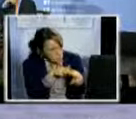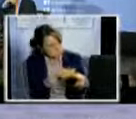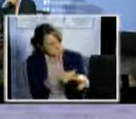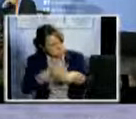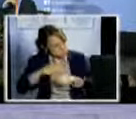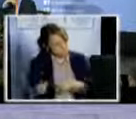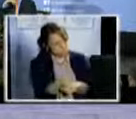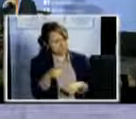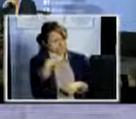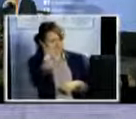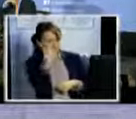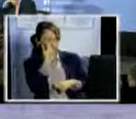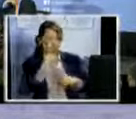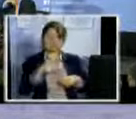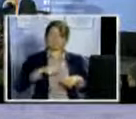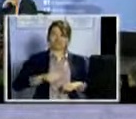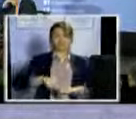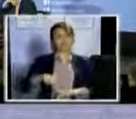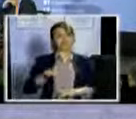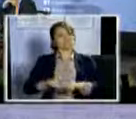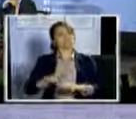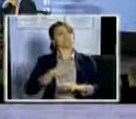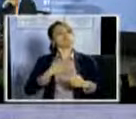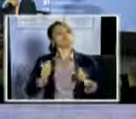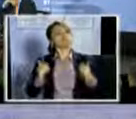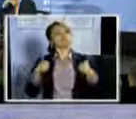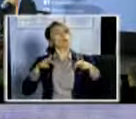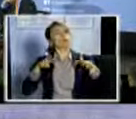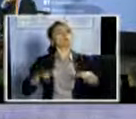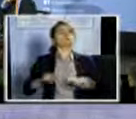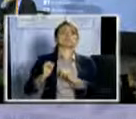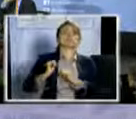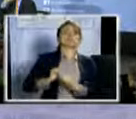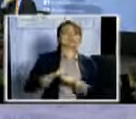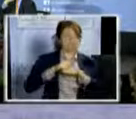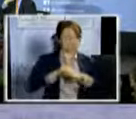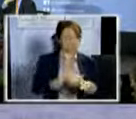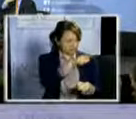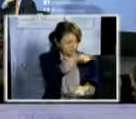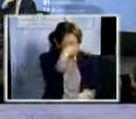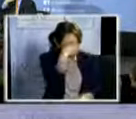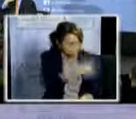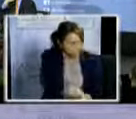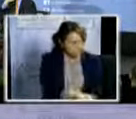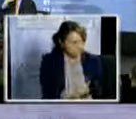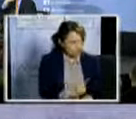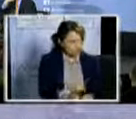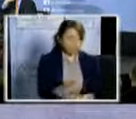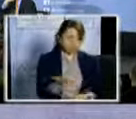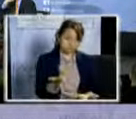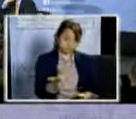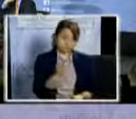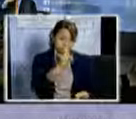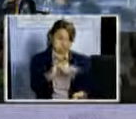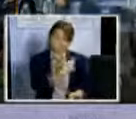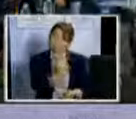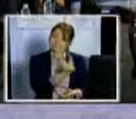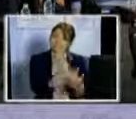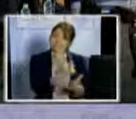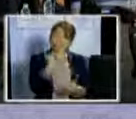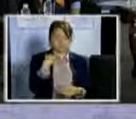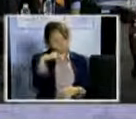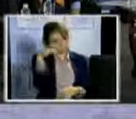asiento si tu inacción pues lo único que produce es sufrimiento. Entonces yo en estos dos temas, que la verdad sí parece luego que no se ve